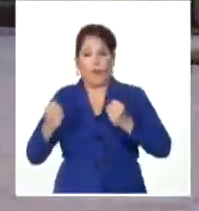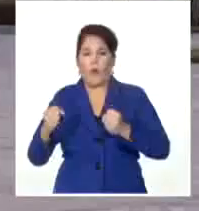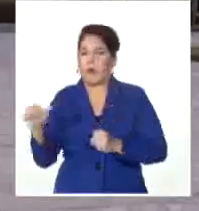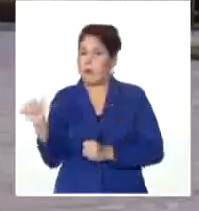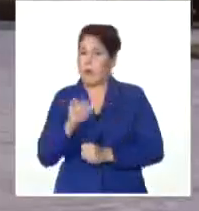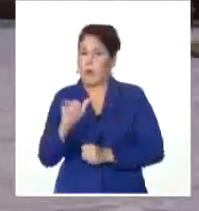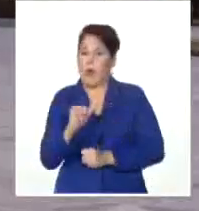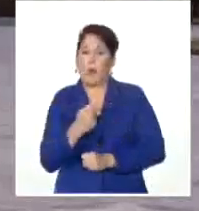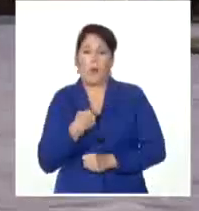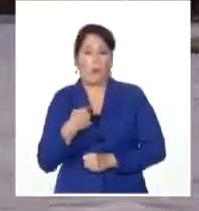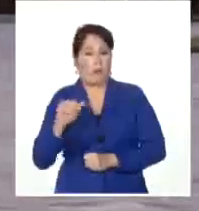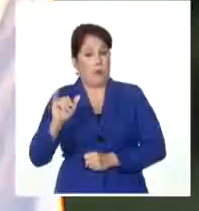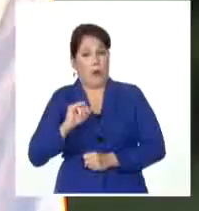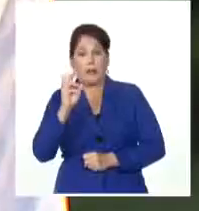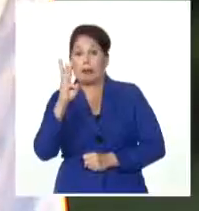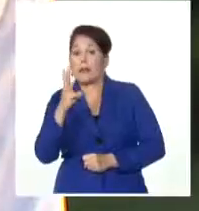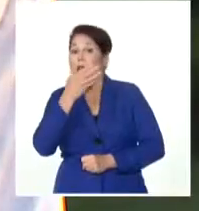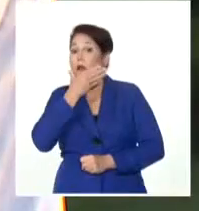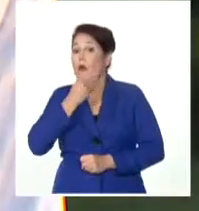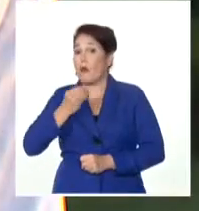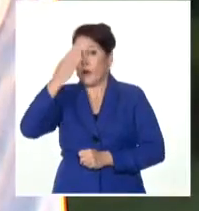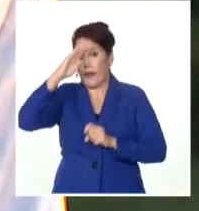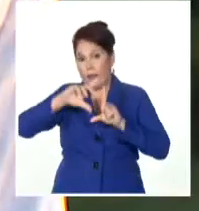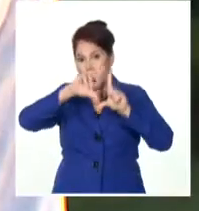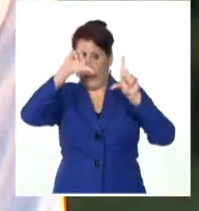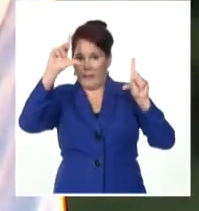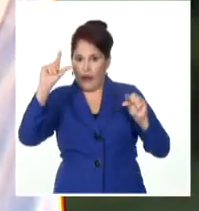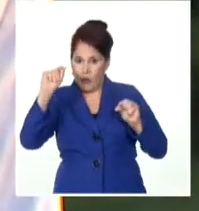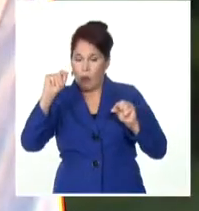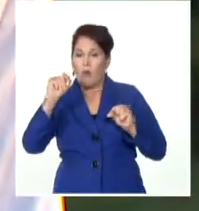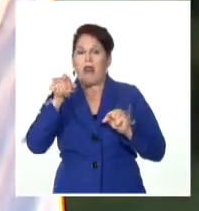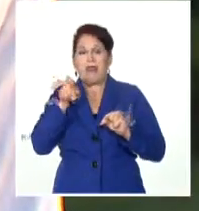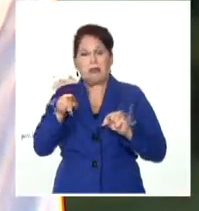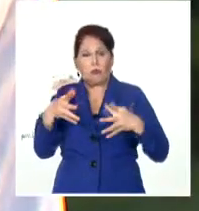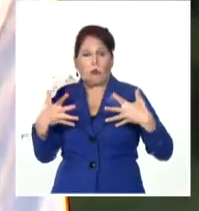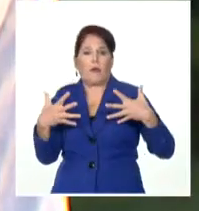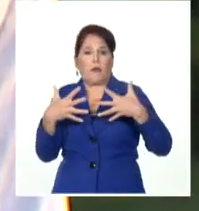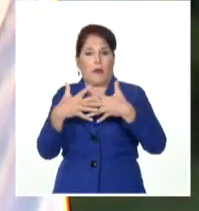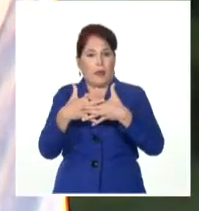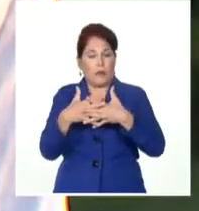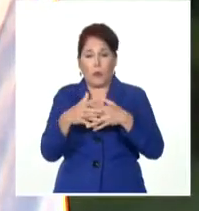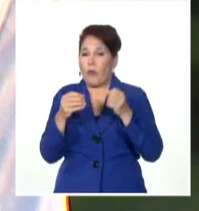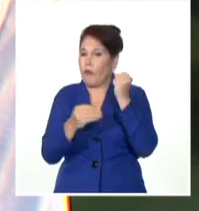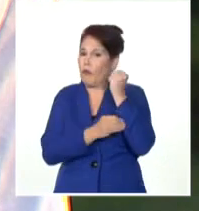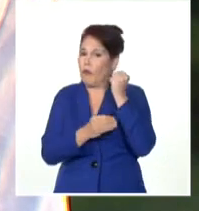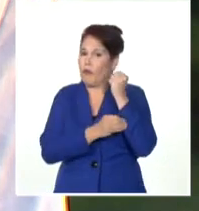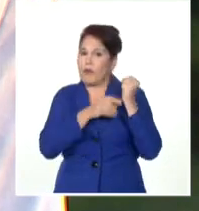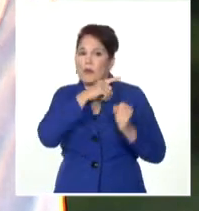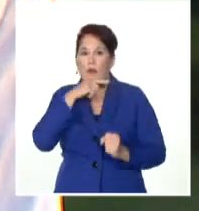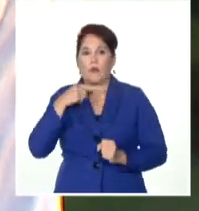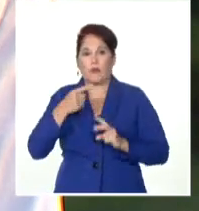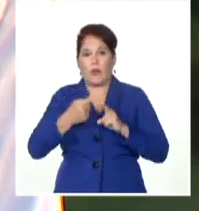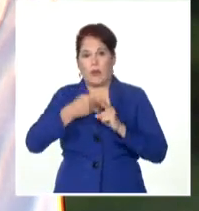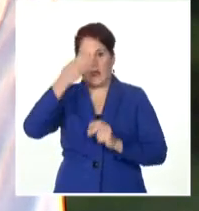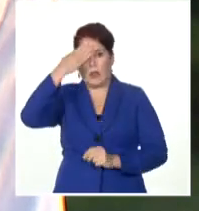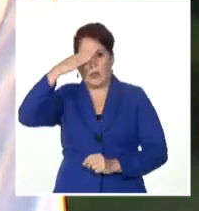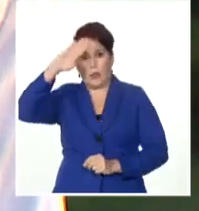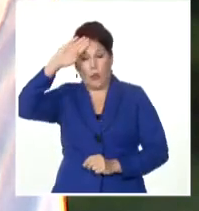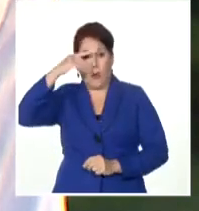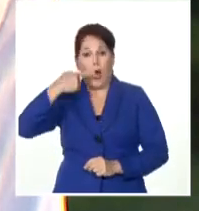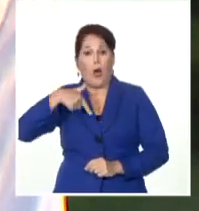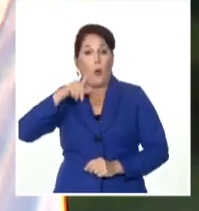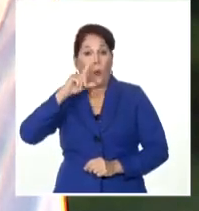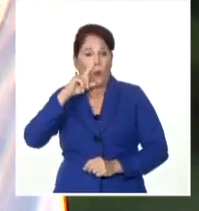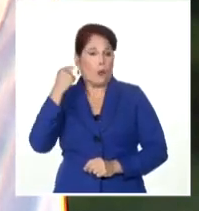lo hicieron 3 jóvenes cubanos, precursores de una relación entrañable entre Rusia y Cuba. En junio del